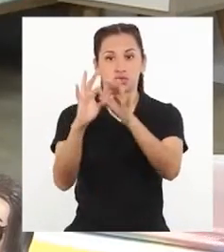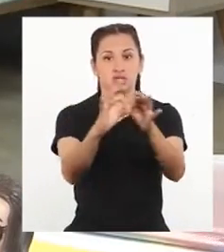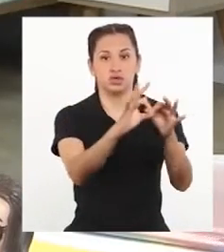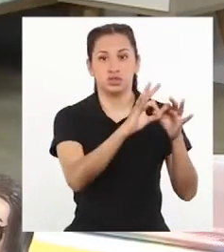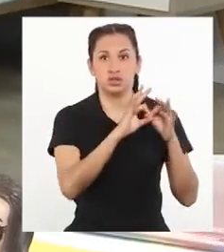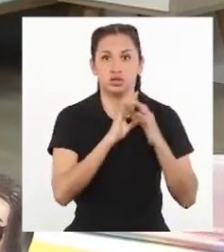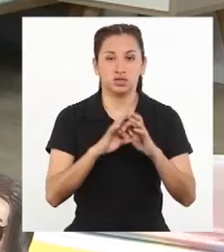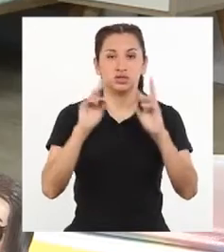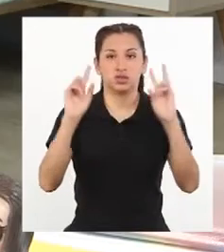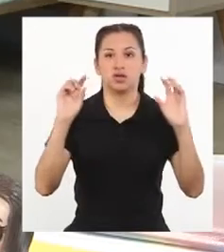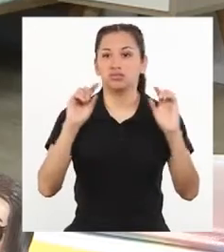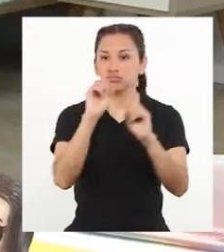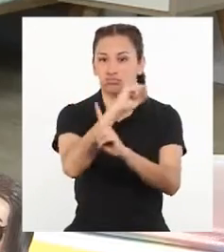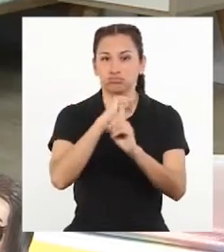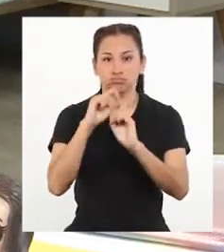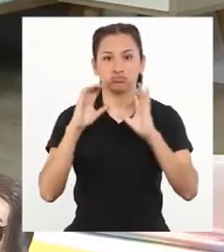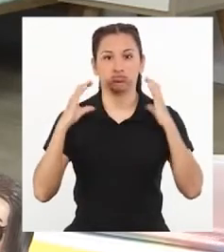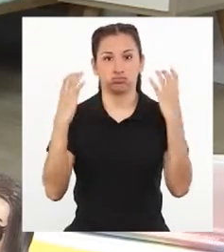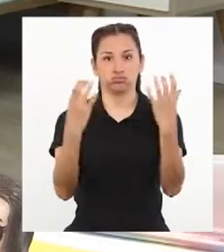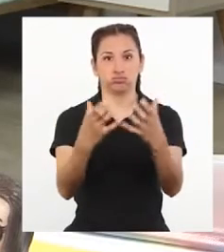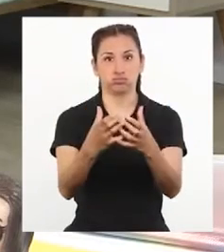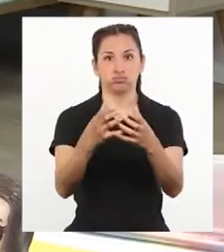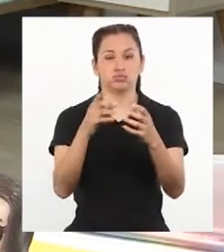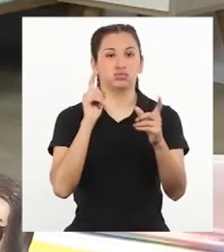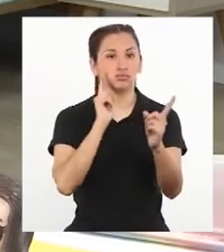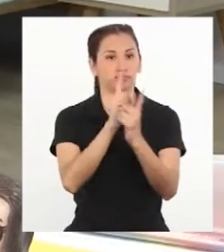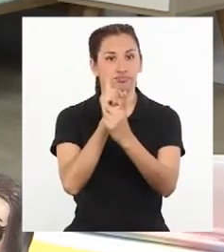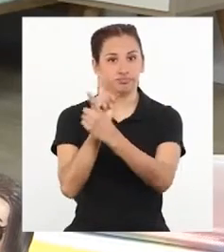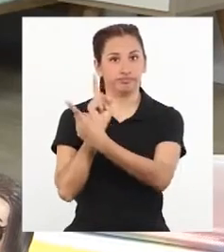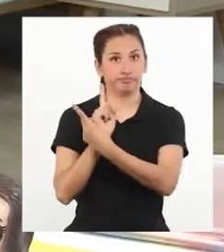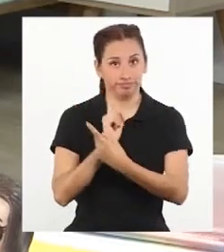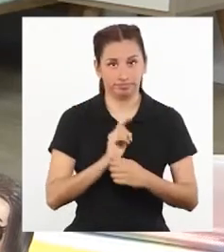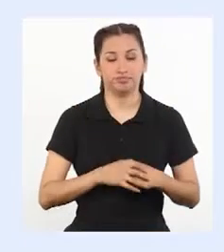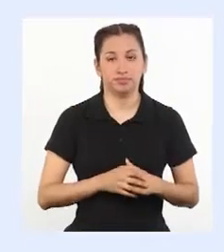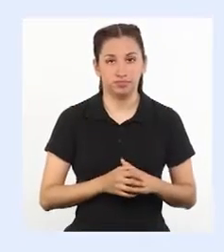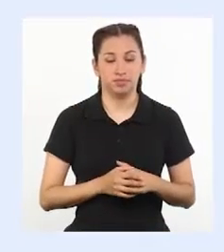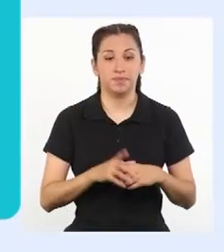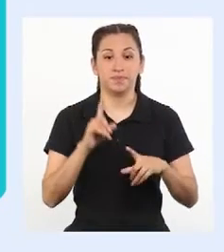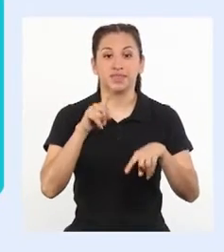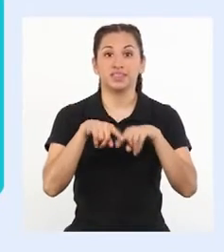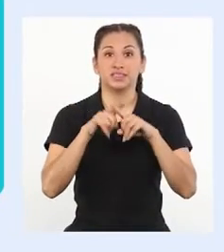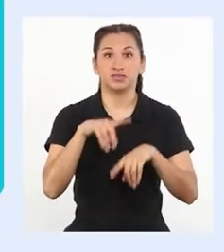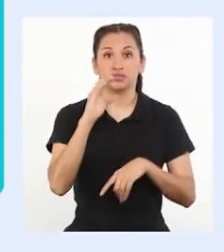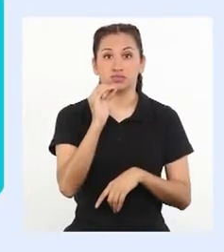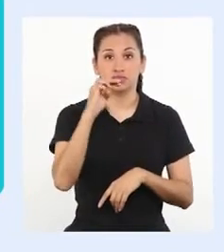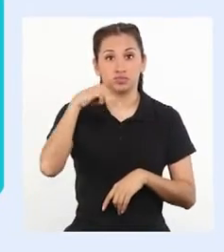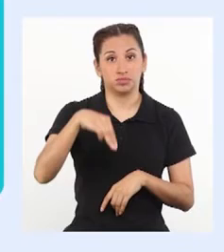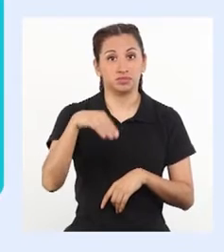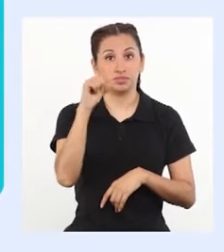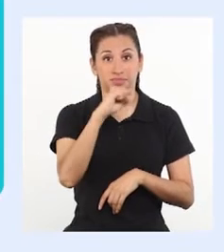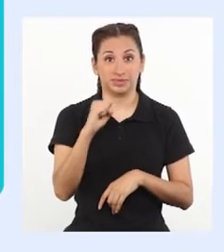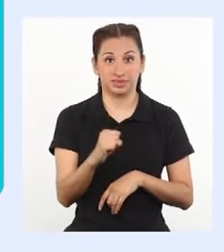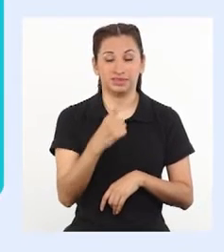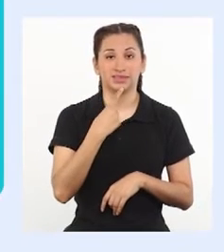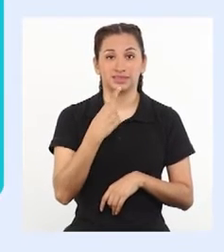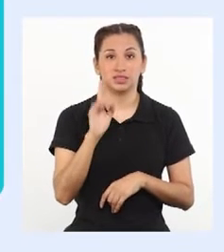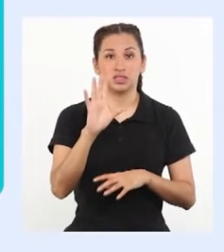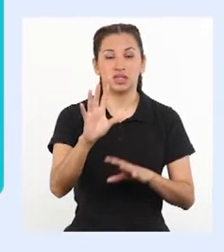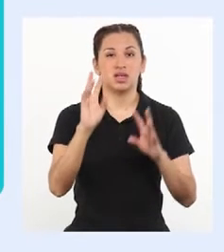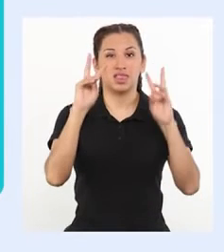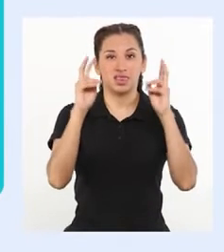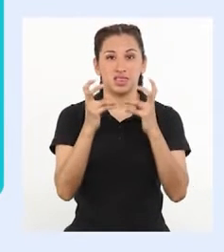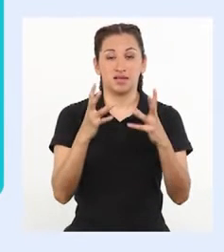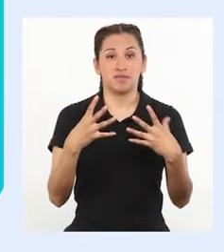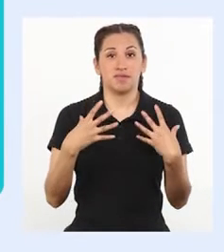se relacionan como un ser social en condiciones concretas y particulares. Según la OMS,